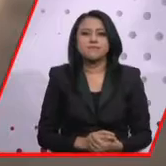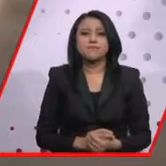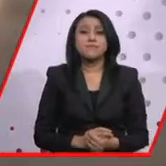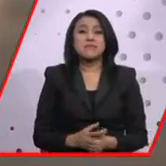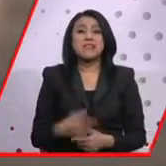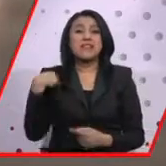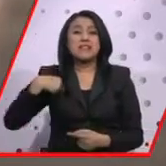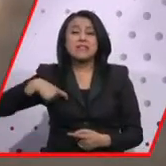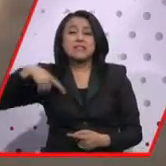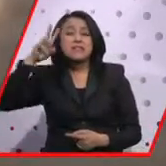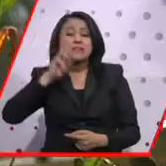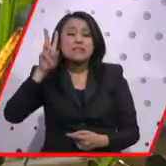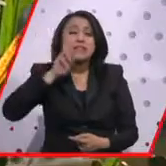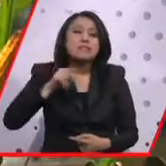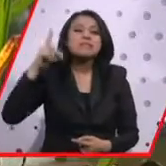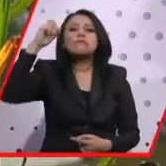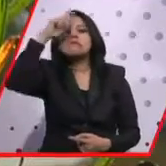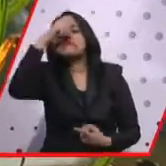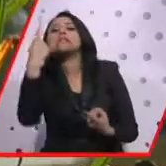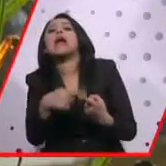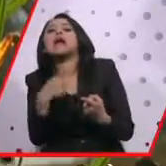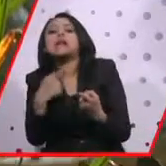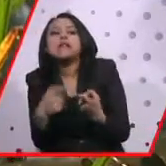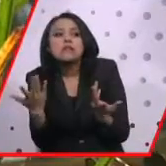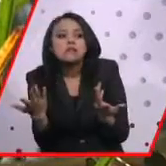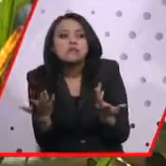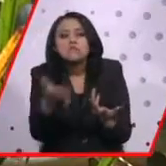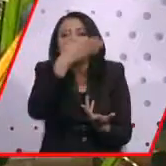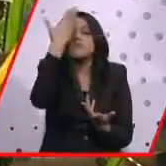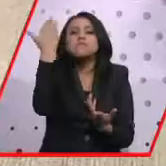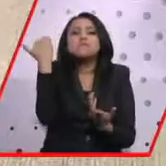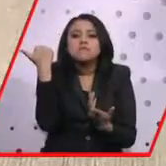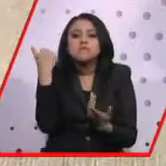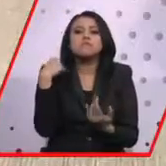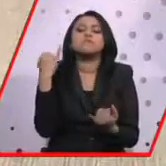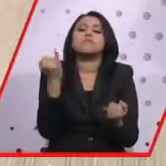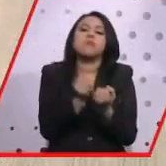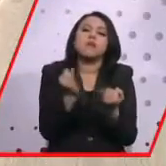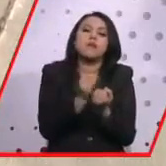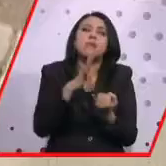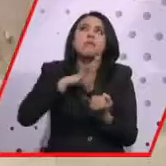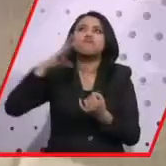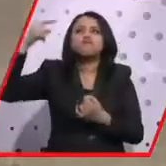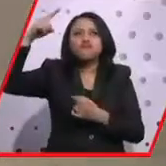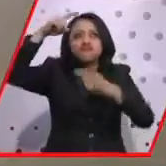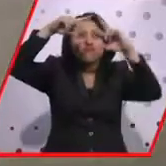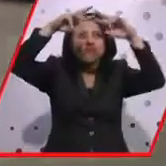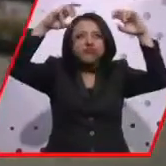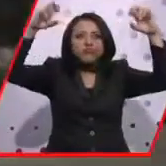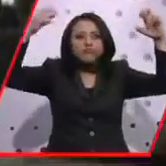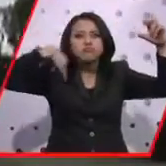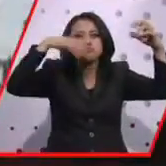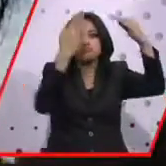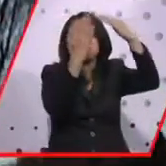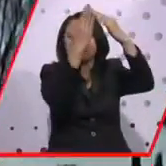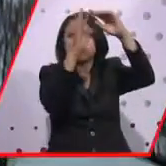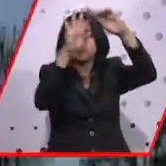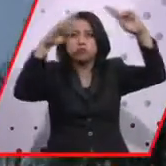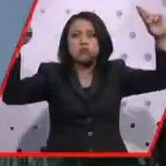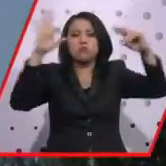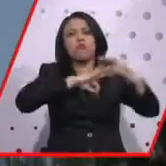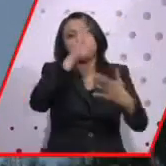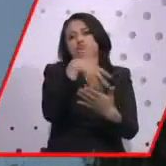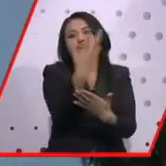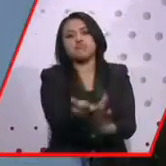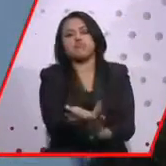fue difícil saber a qué compañía pertenece. Como ya les comenté, tiene una maraña de cables que lo confunden, pero descubrimos que en